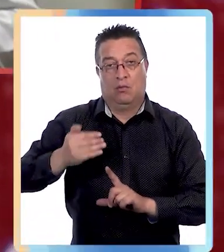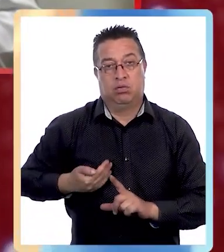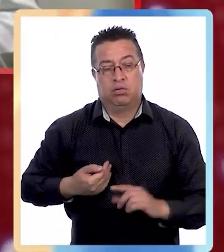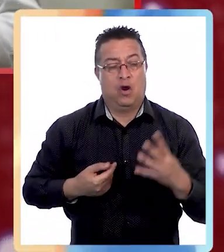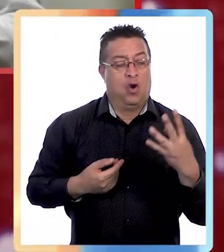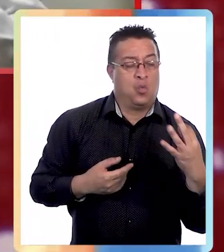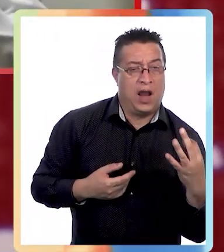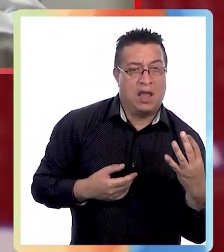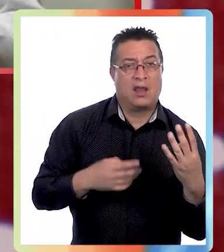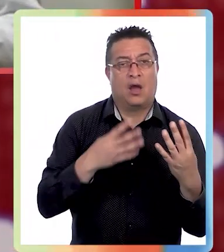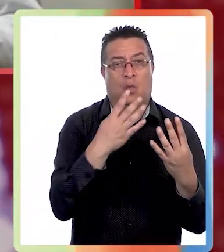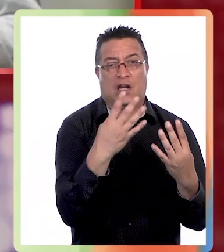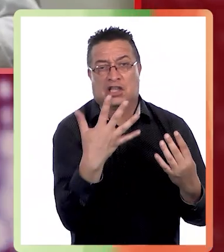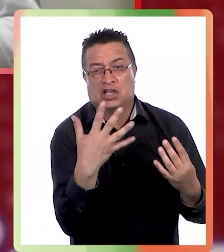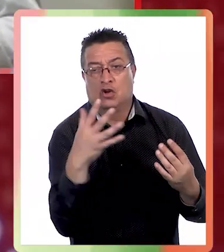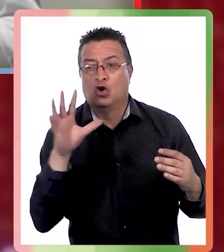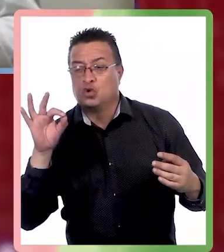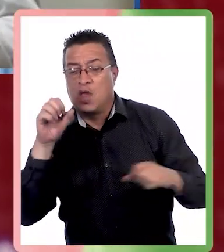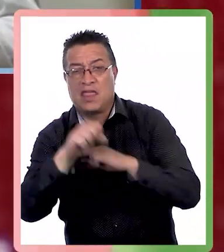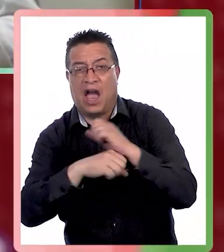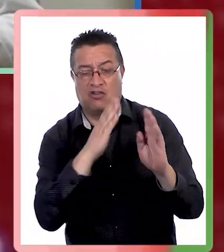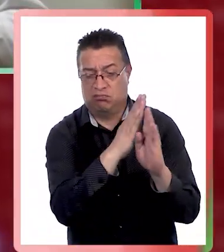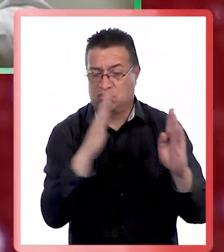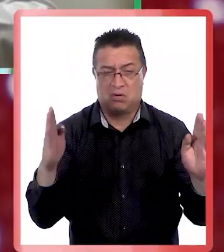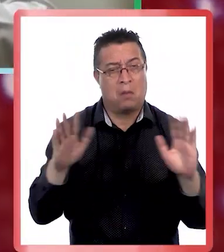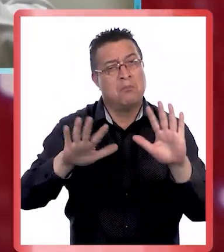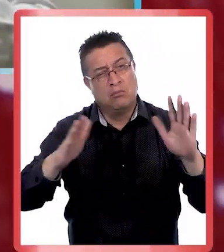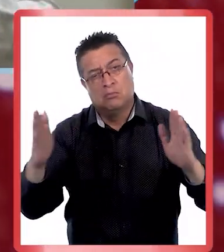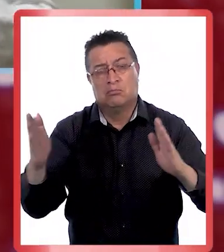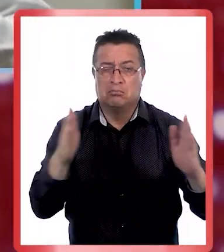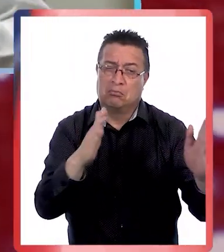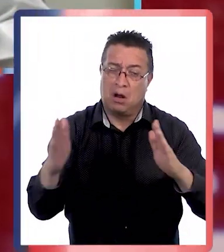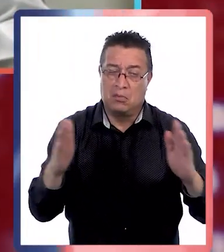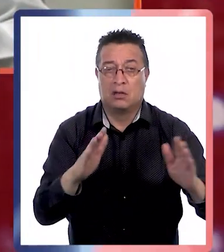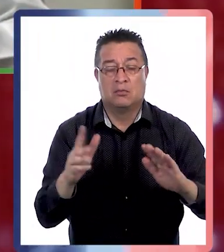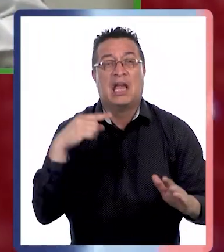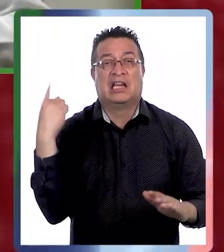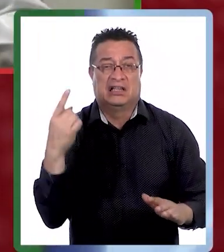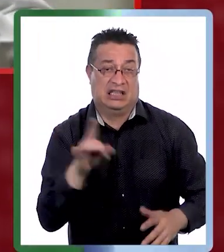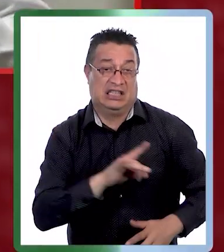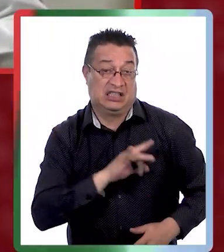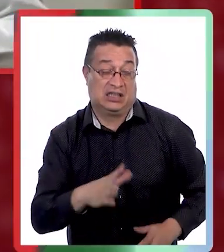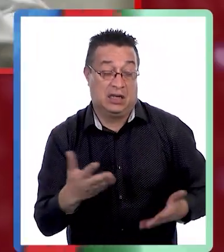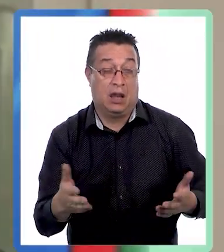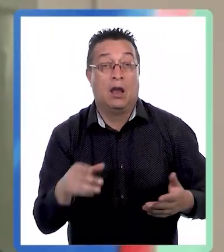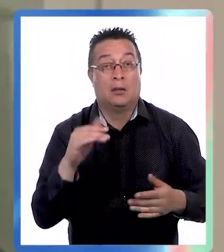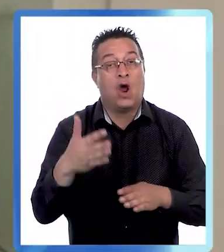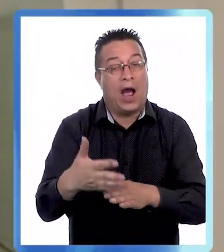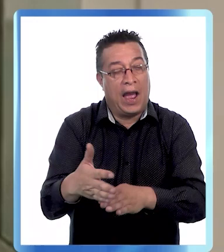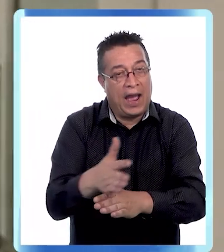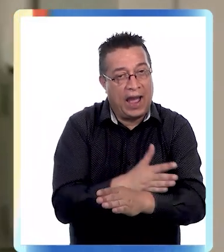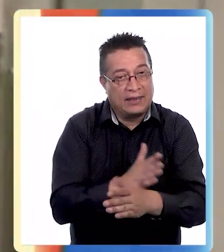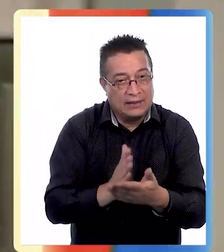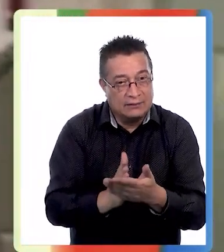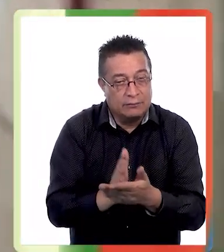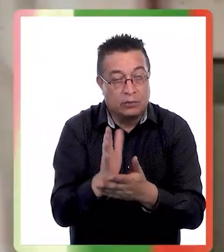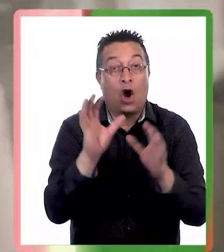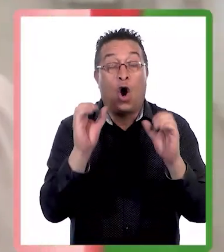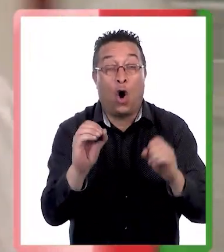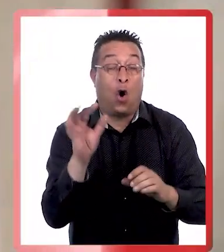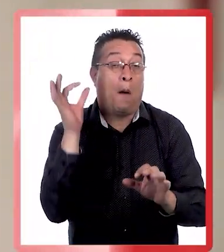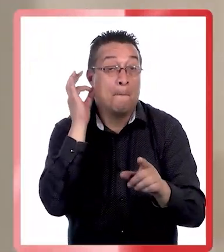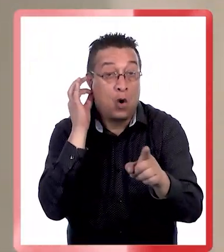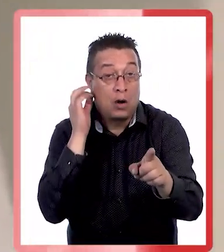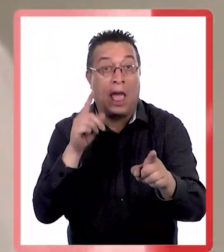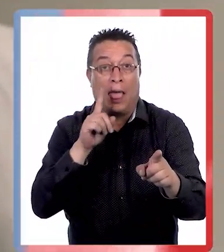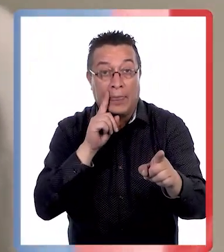45, 50 años, como se hace generalmente en Chile, pero empezar tempranamente, o si la mujer tiene